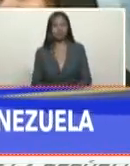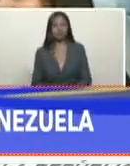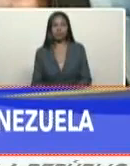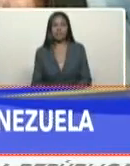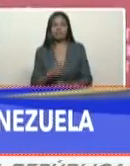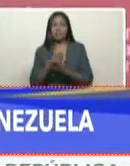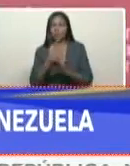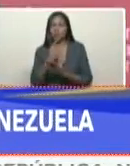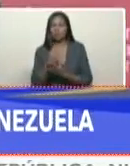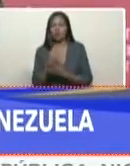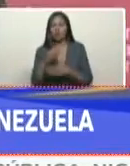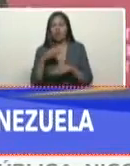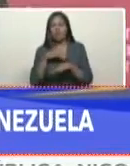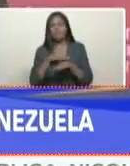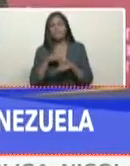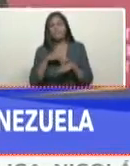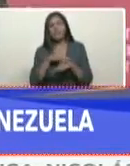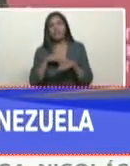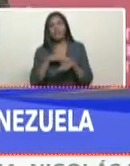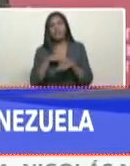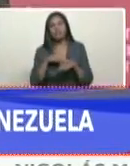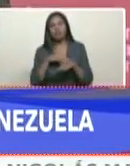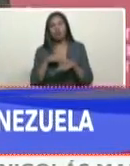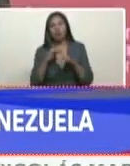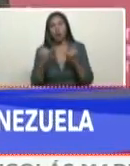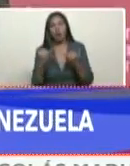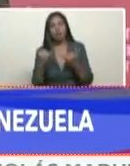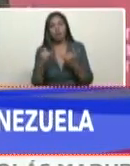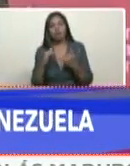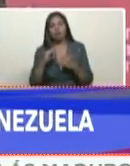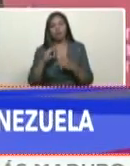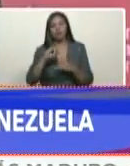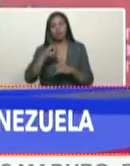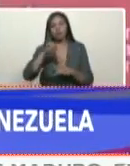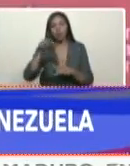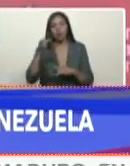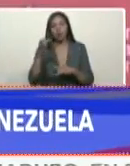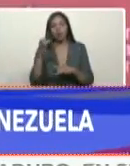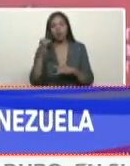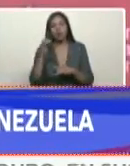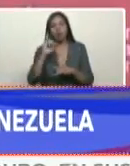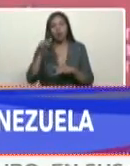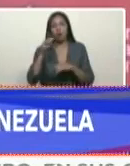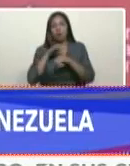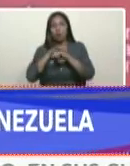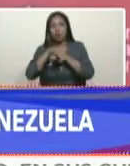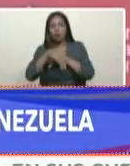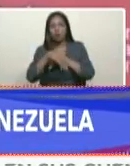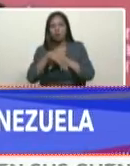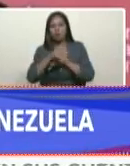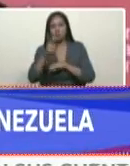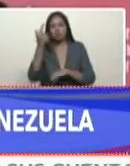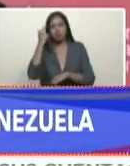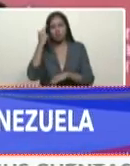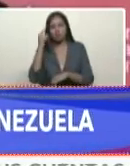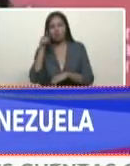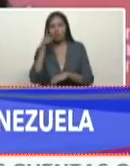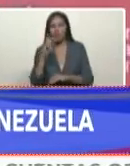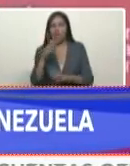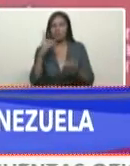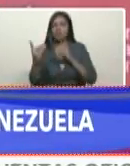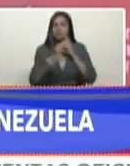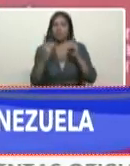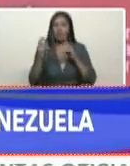Siempre le digo al ministro Jorge Rodríguez, que se encuentra ahorita muy ocupado. Está en las reuniones. Ustedes saben que él está en el